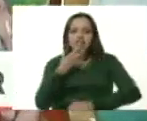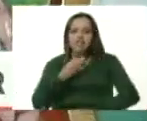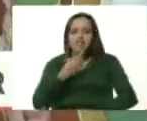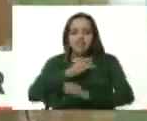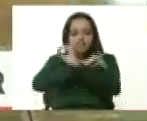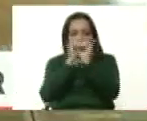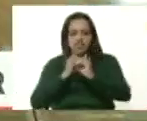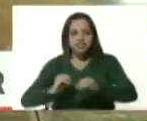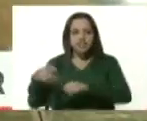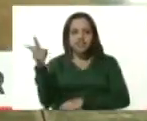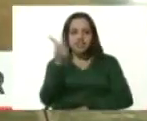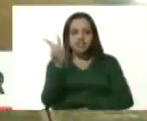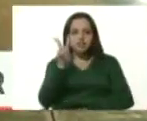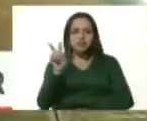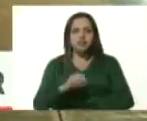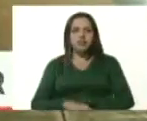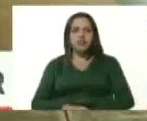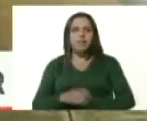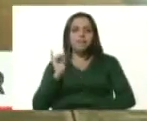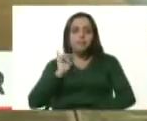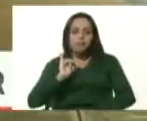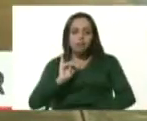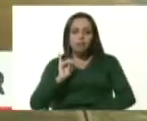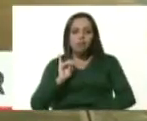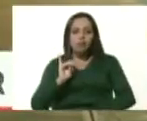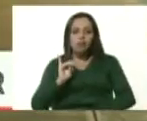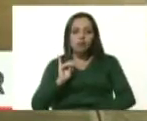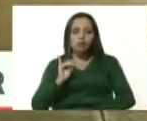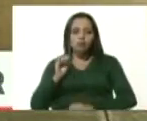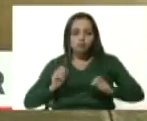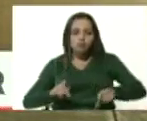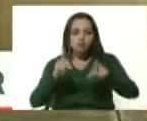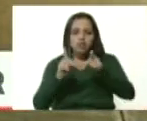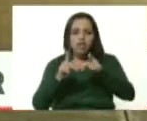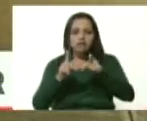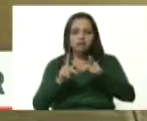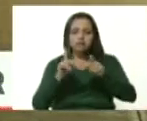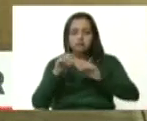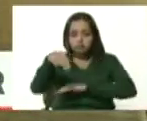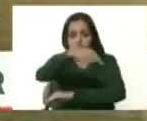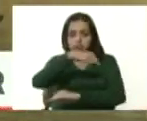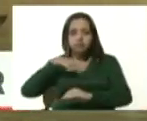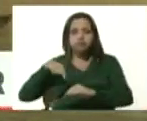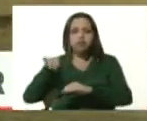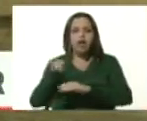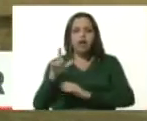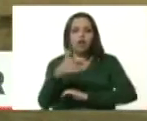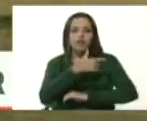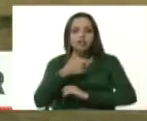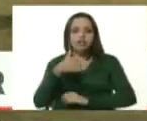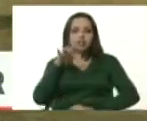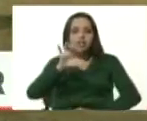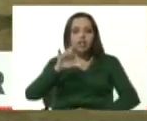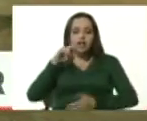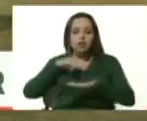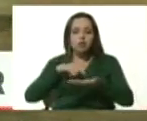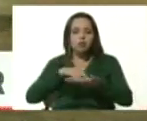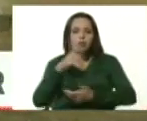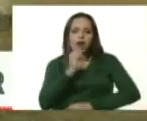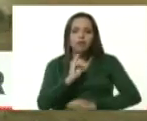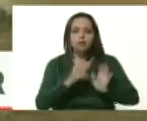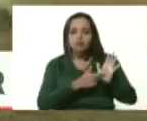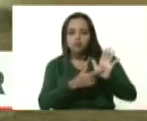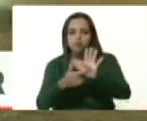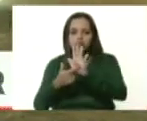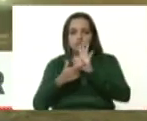Felices en Venezuela y en esta oportunidad, durante este recorrido, pues el gobernador del estado Carabobo estará mostrando